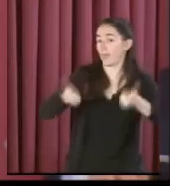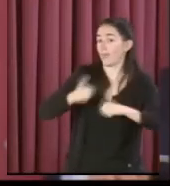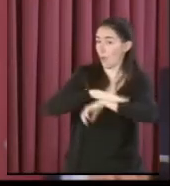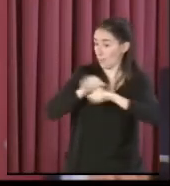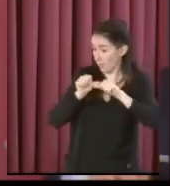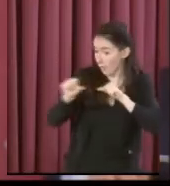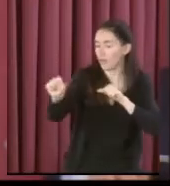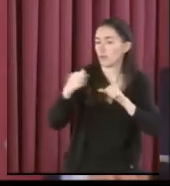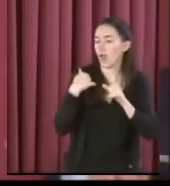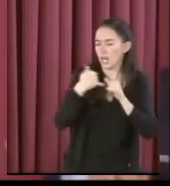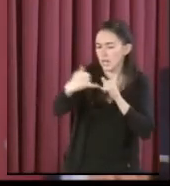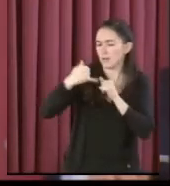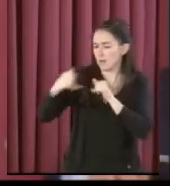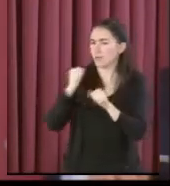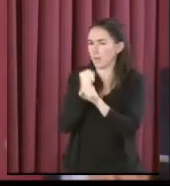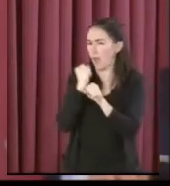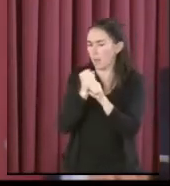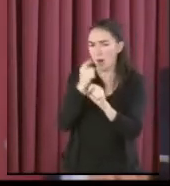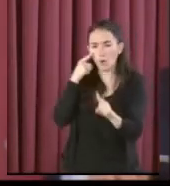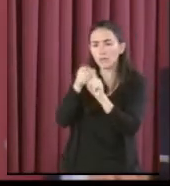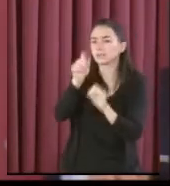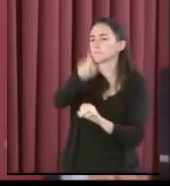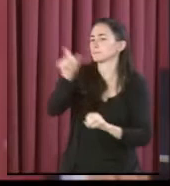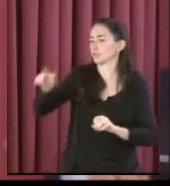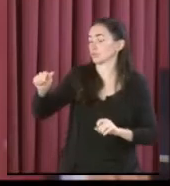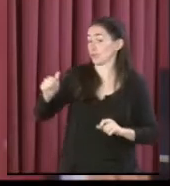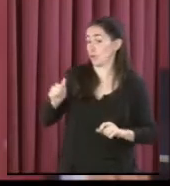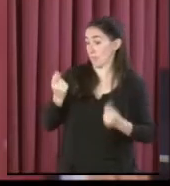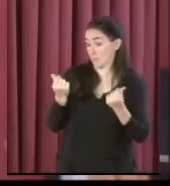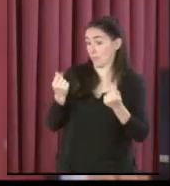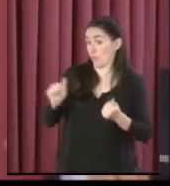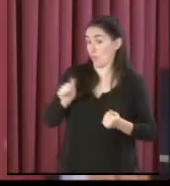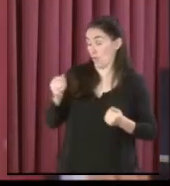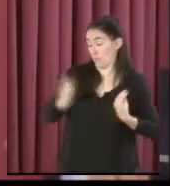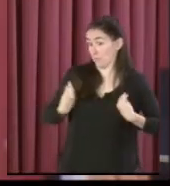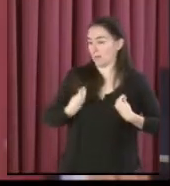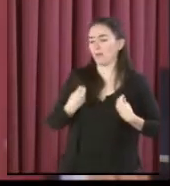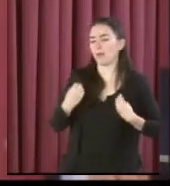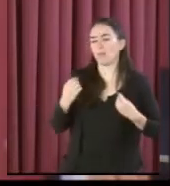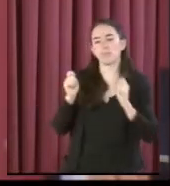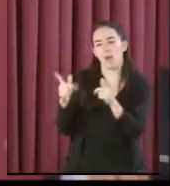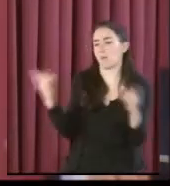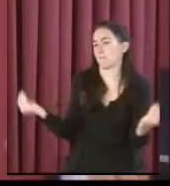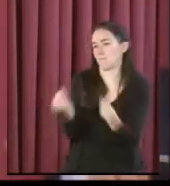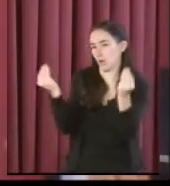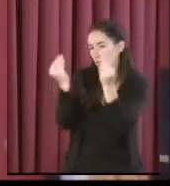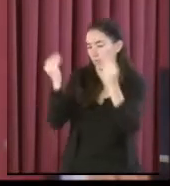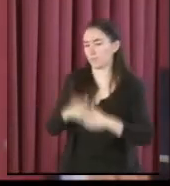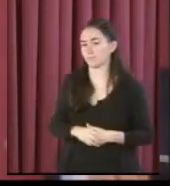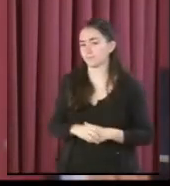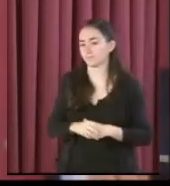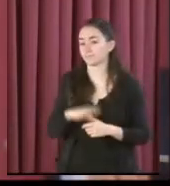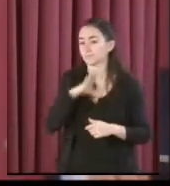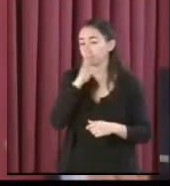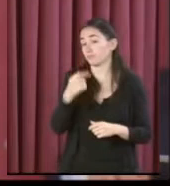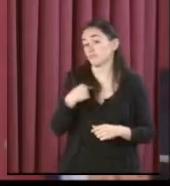y provechosas para la ciudad y para todos y cada uno de los ciudadanos. En ambas directrices, y siendo conscientes de que